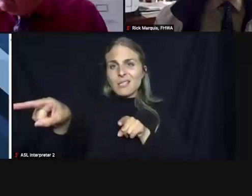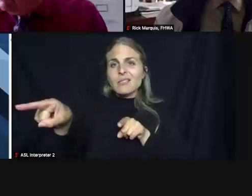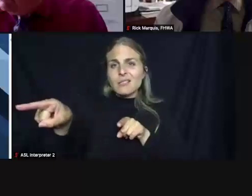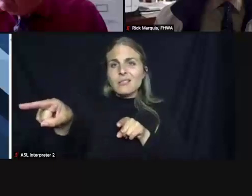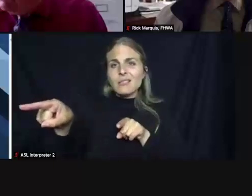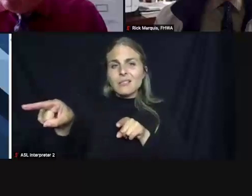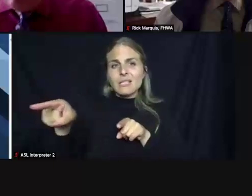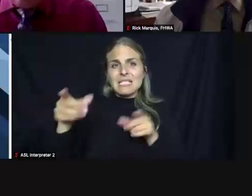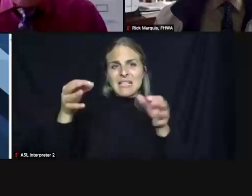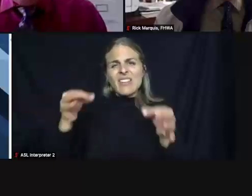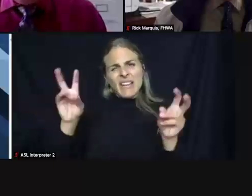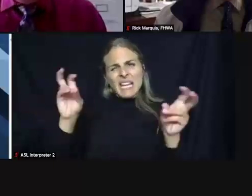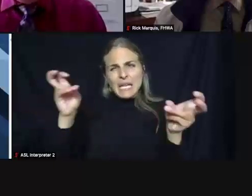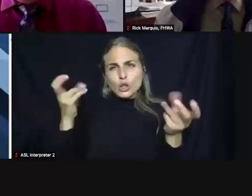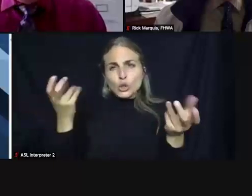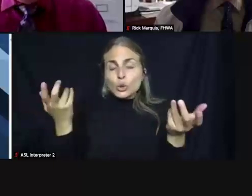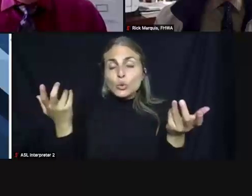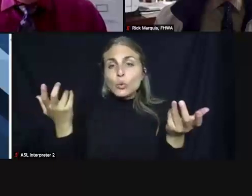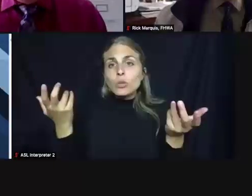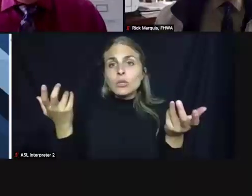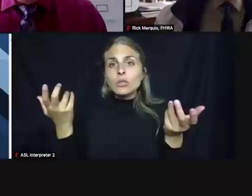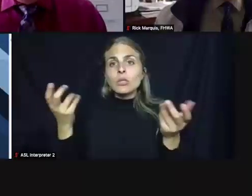No se puede escuchar al ponente.